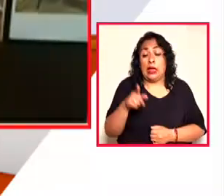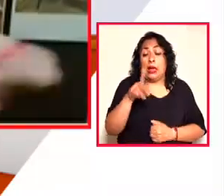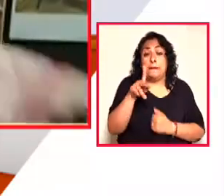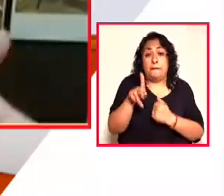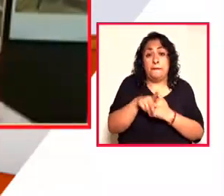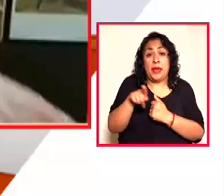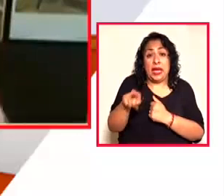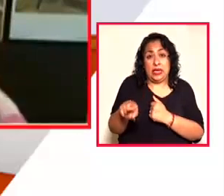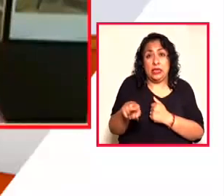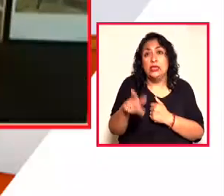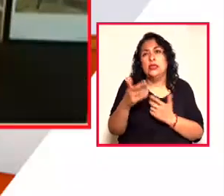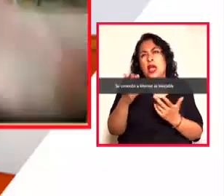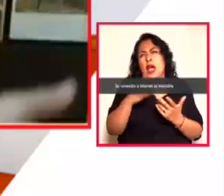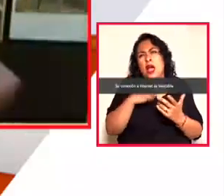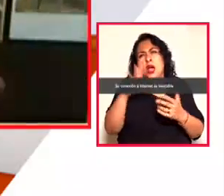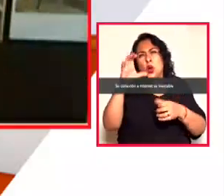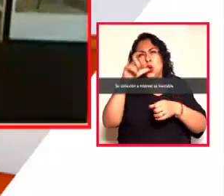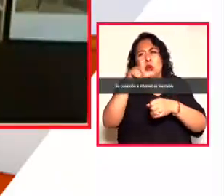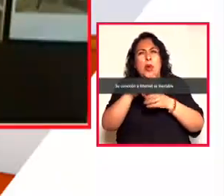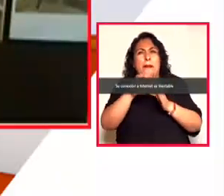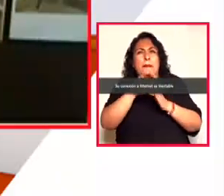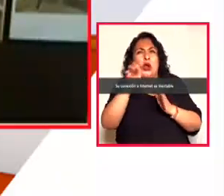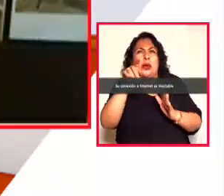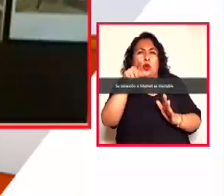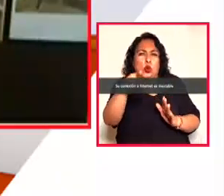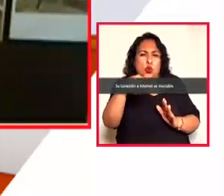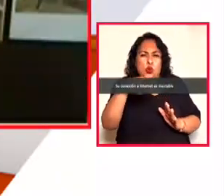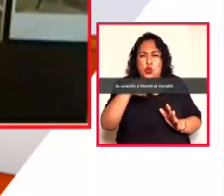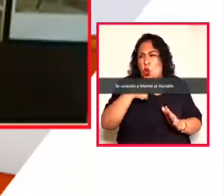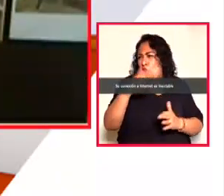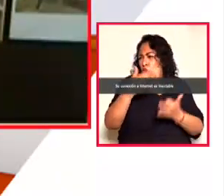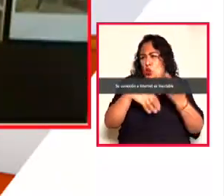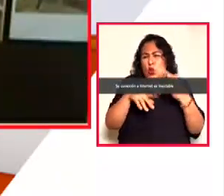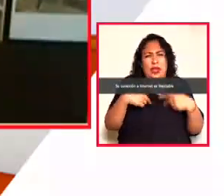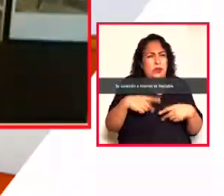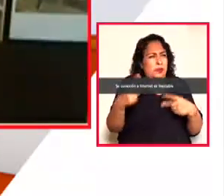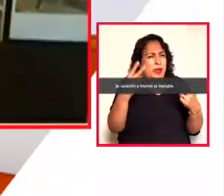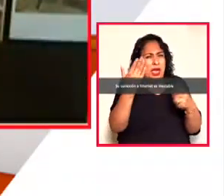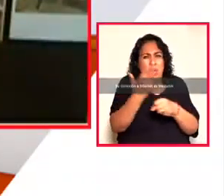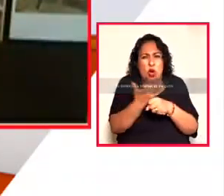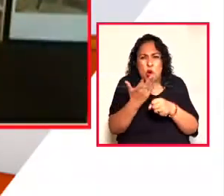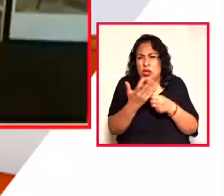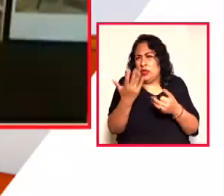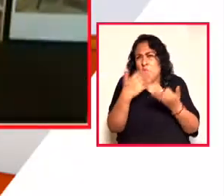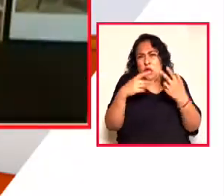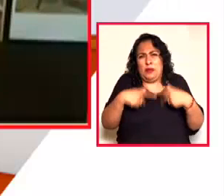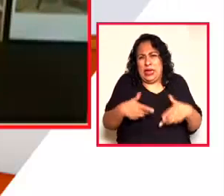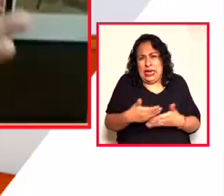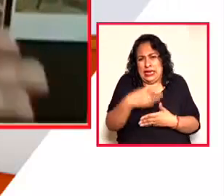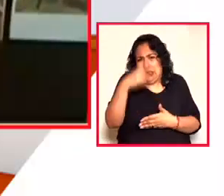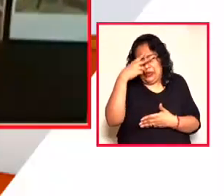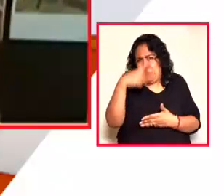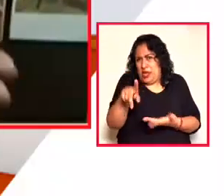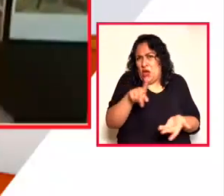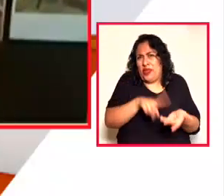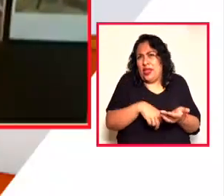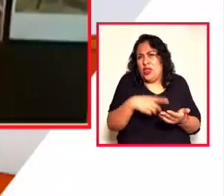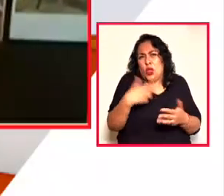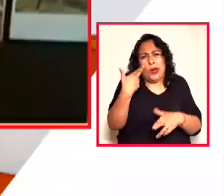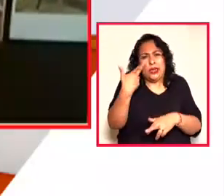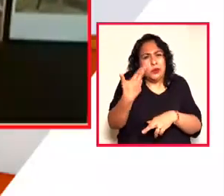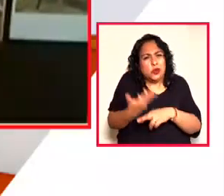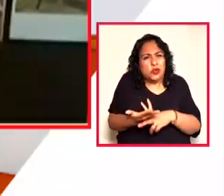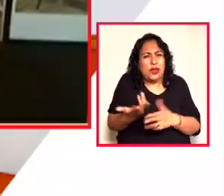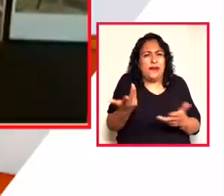tú, yo, Laura, todas las personas que nos ven en este momento, todos los mexicanos, dentro de sus responsabilidades